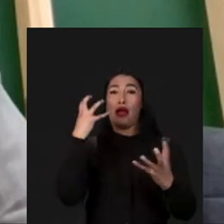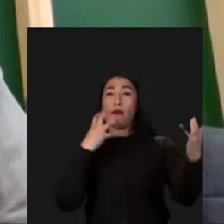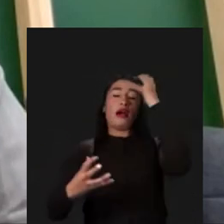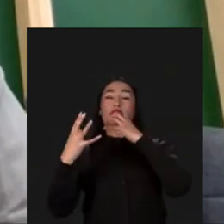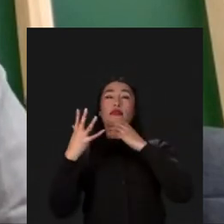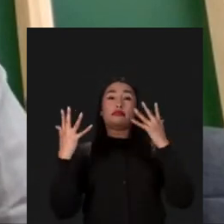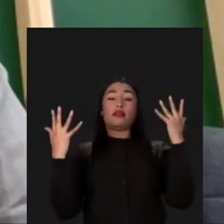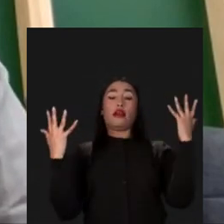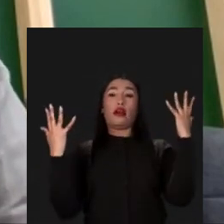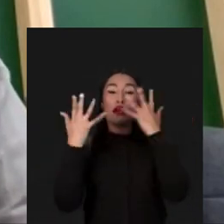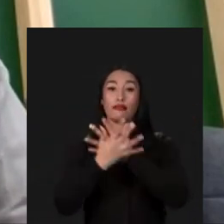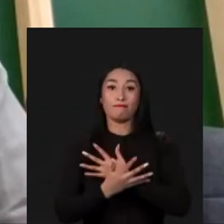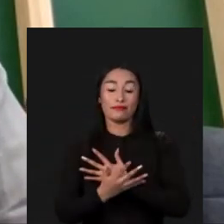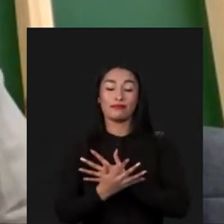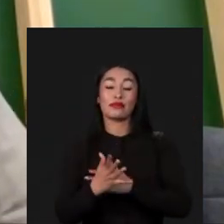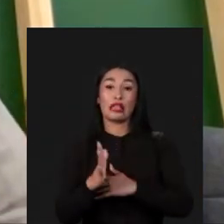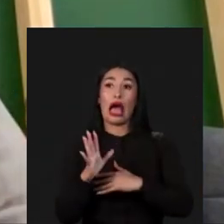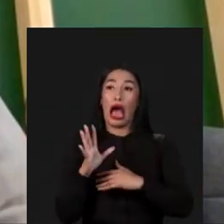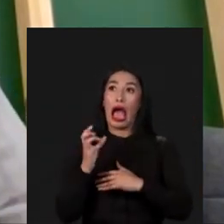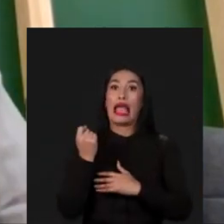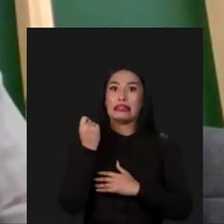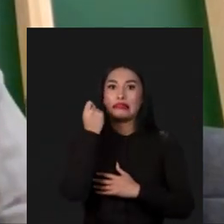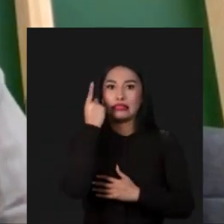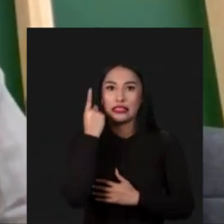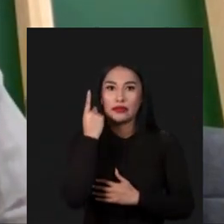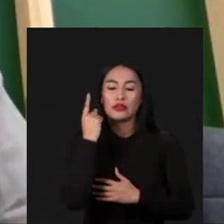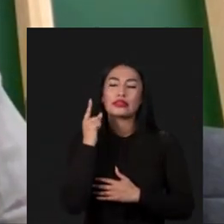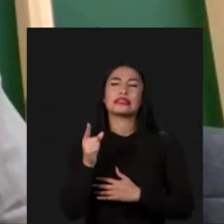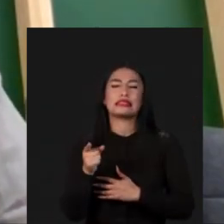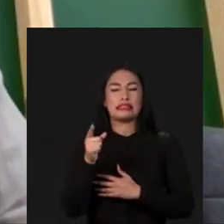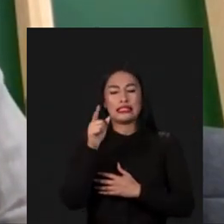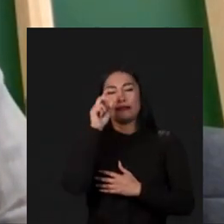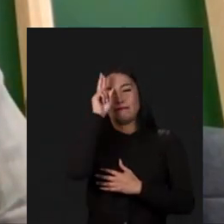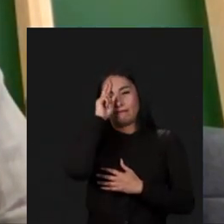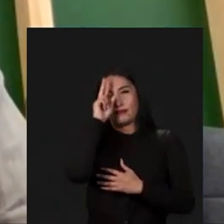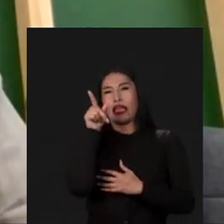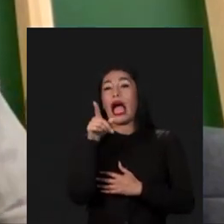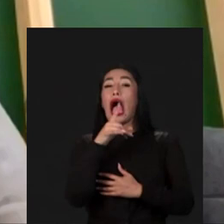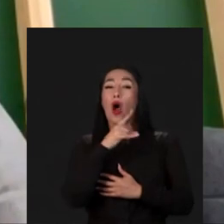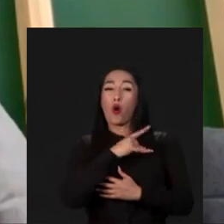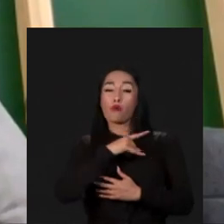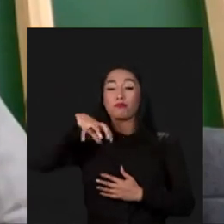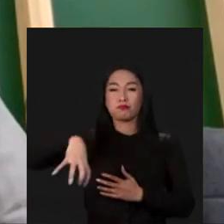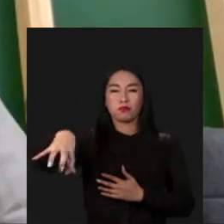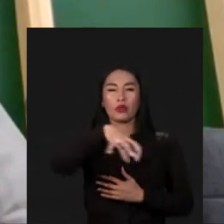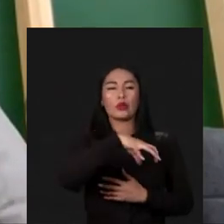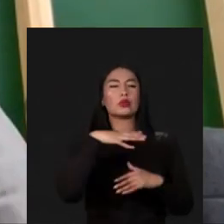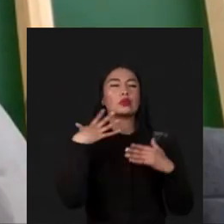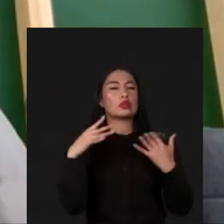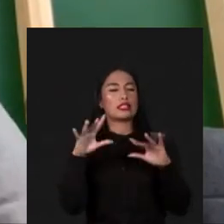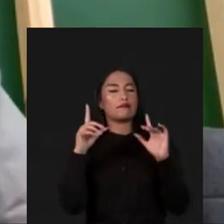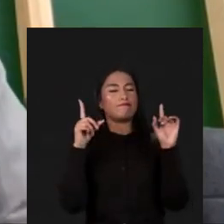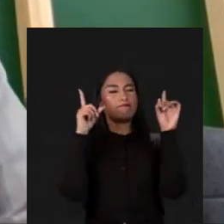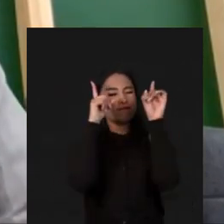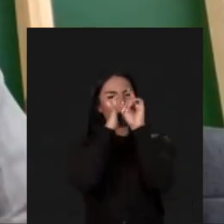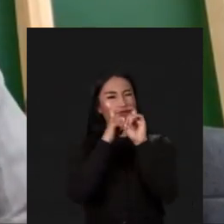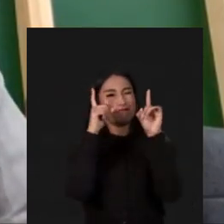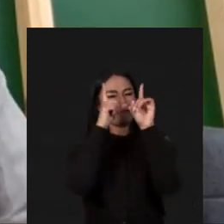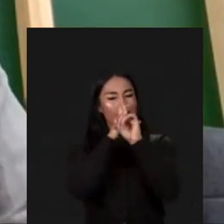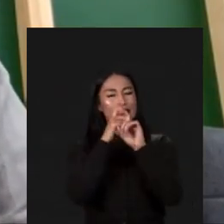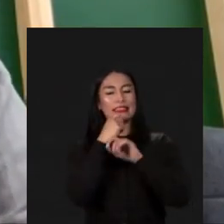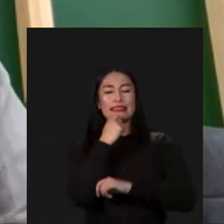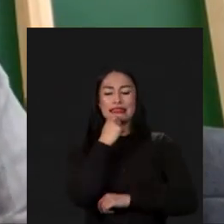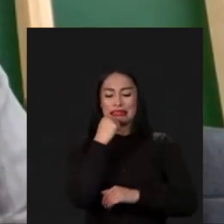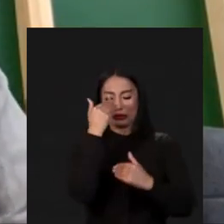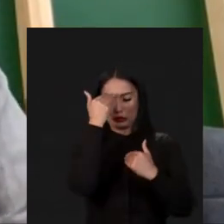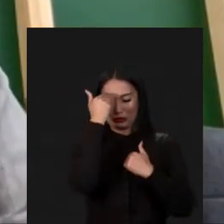ahora estamos reflexionando, muchas universidades están reflexionando y están dándose cuenta de que esta